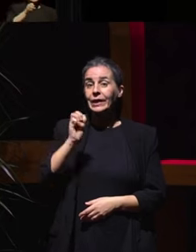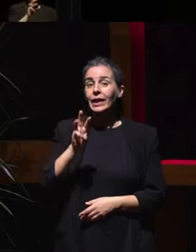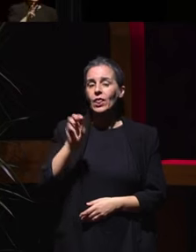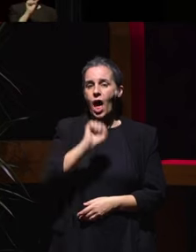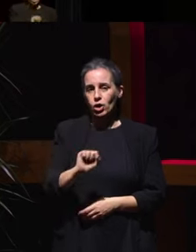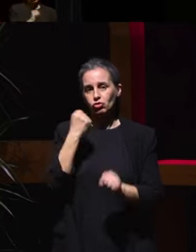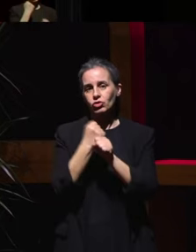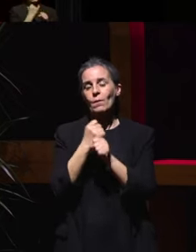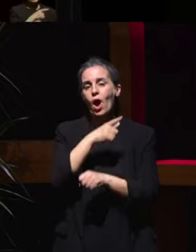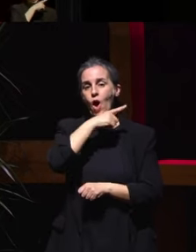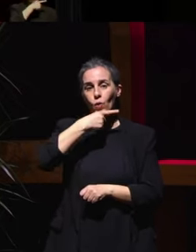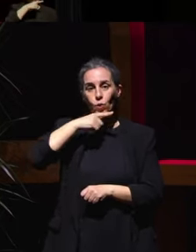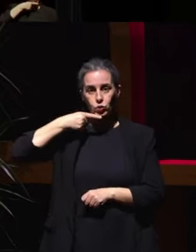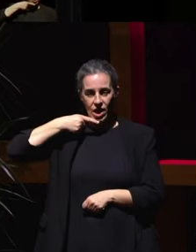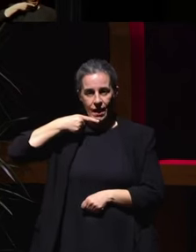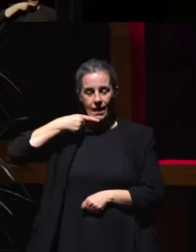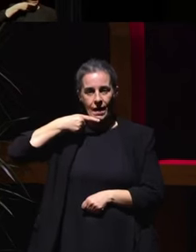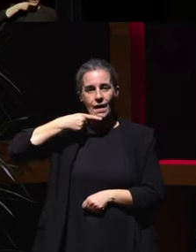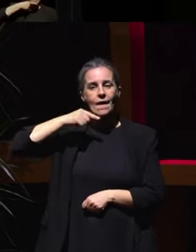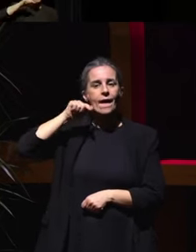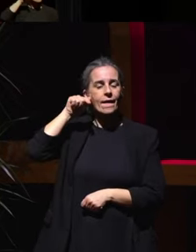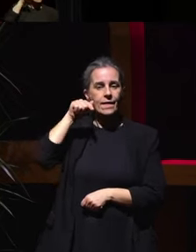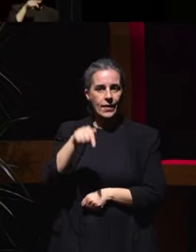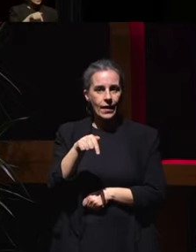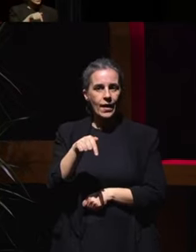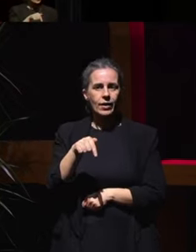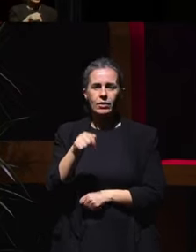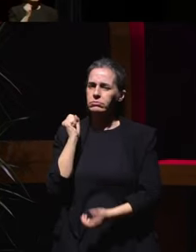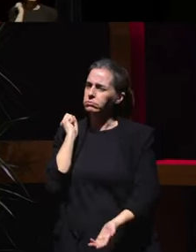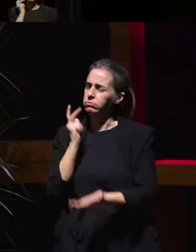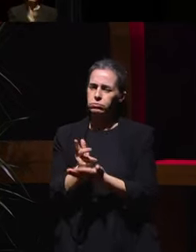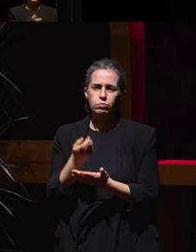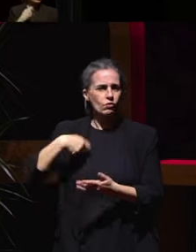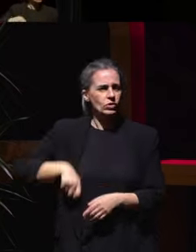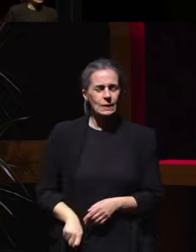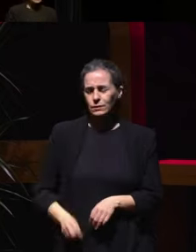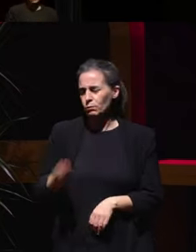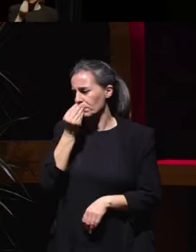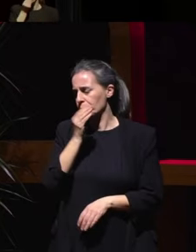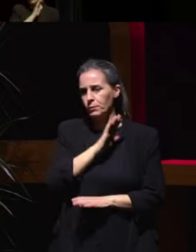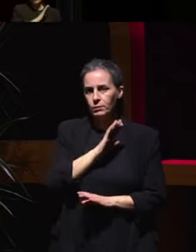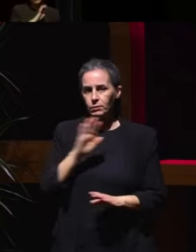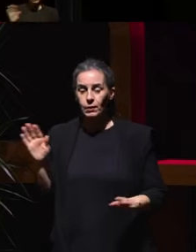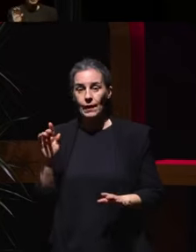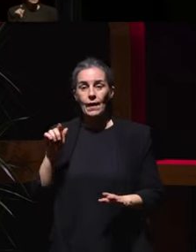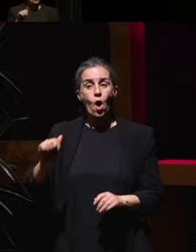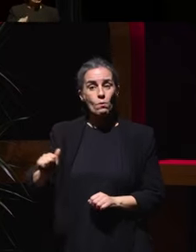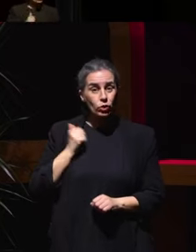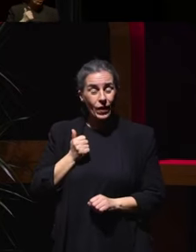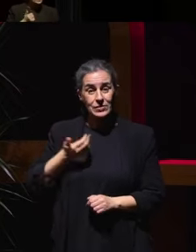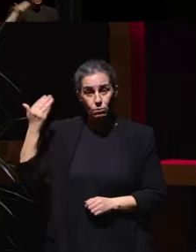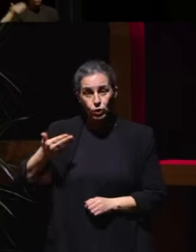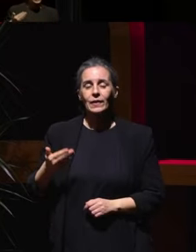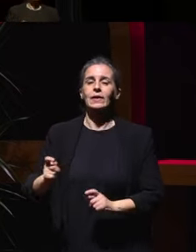Rusia. En Rusia es donde mayores retos profesionales he tenido y las grandes oportunidades que he tenido han